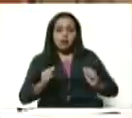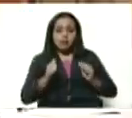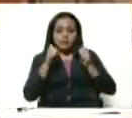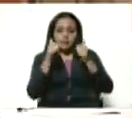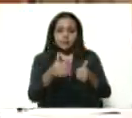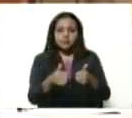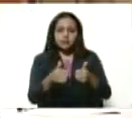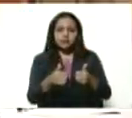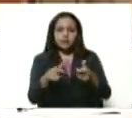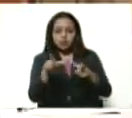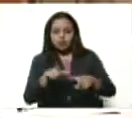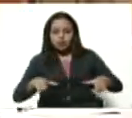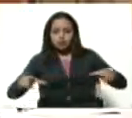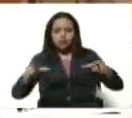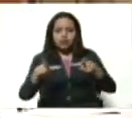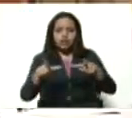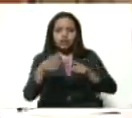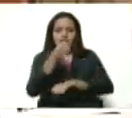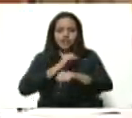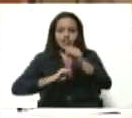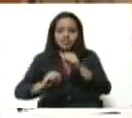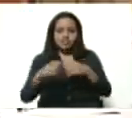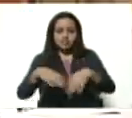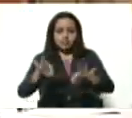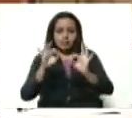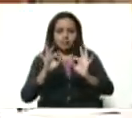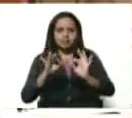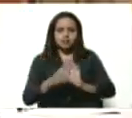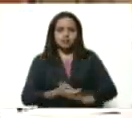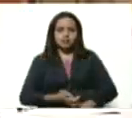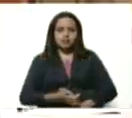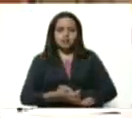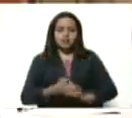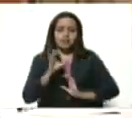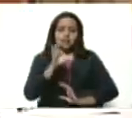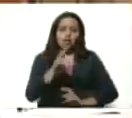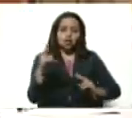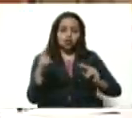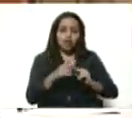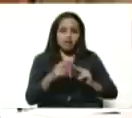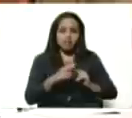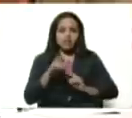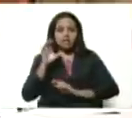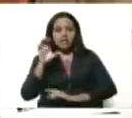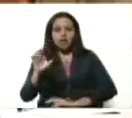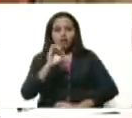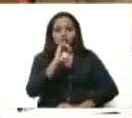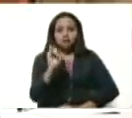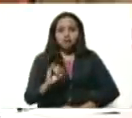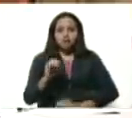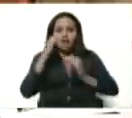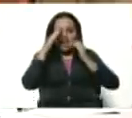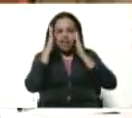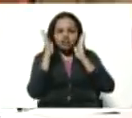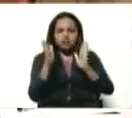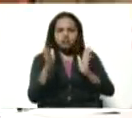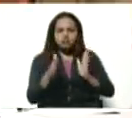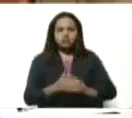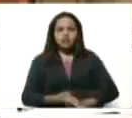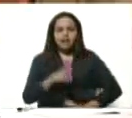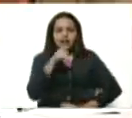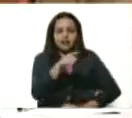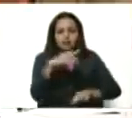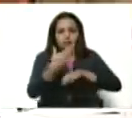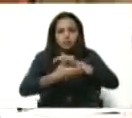estas zonas de defensa especial por el estado táchira por el estado zulia para atender esta